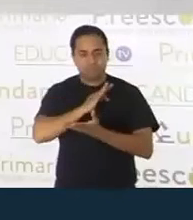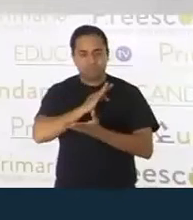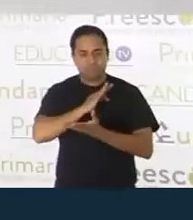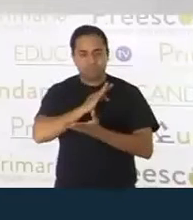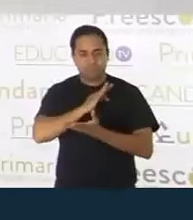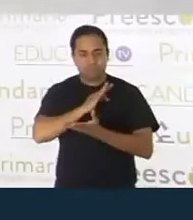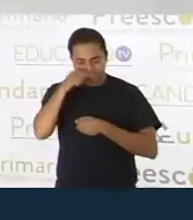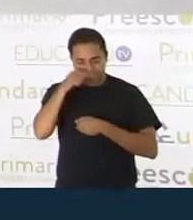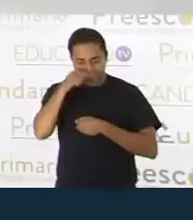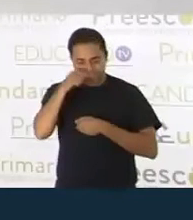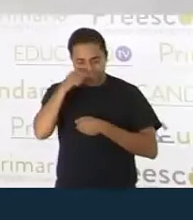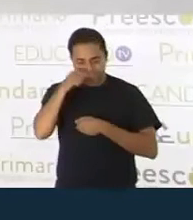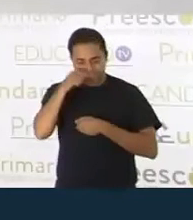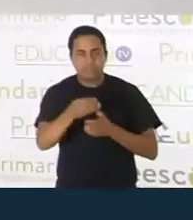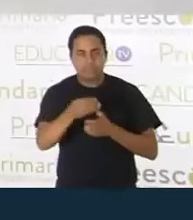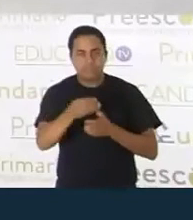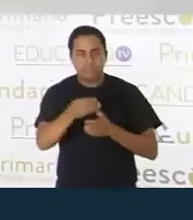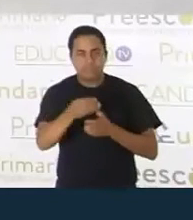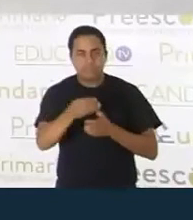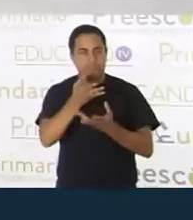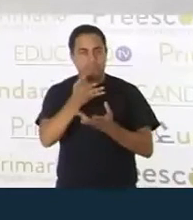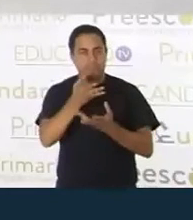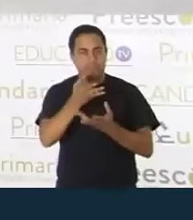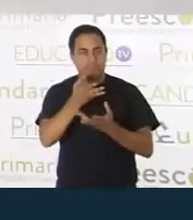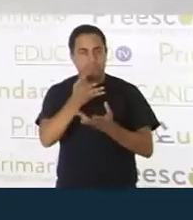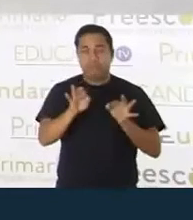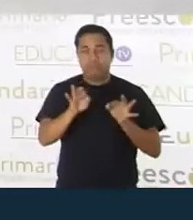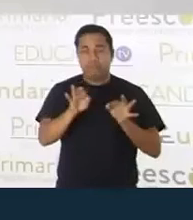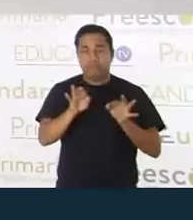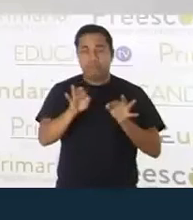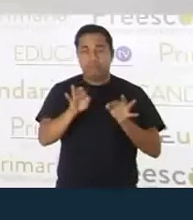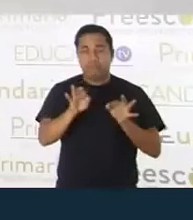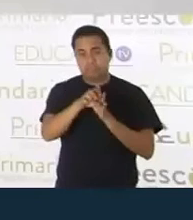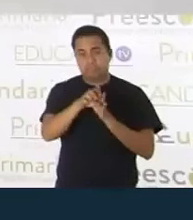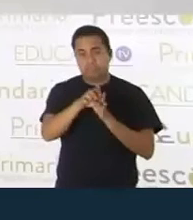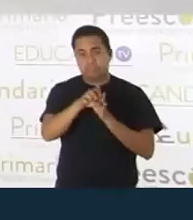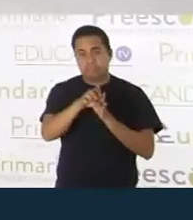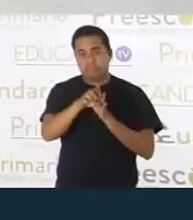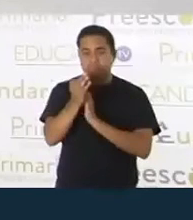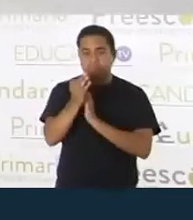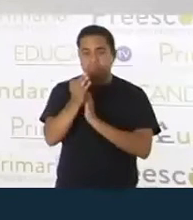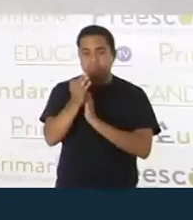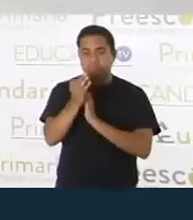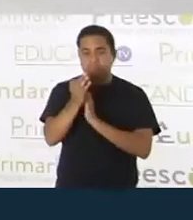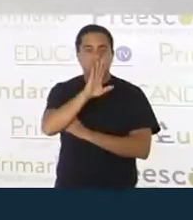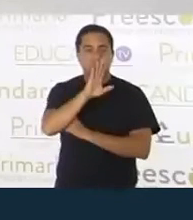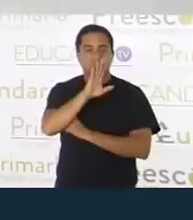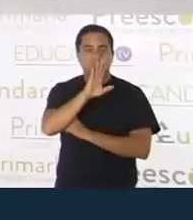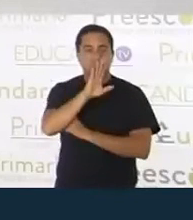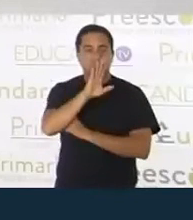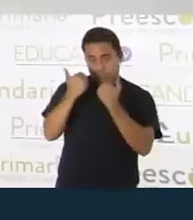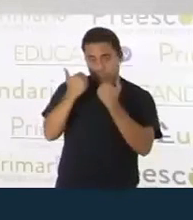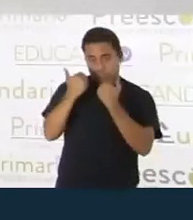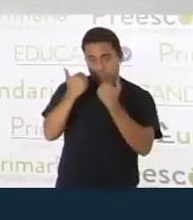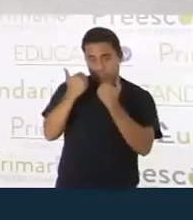largo de toda esta sesión. Es importante también, si estás cerca papá o mamá, puedes invitarlos para